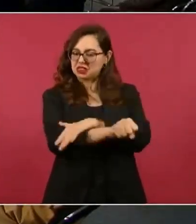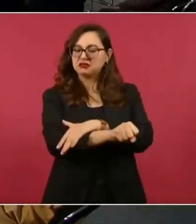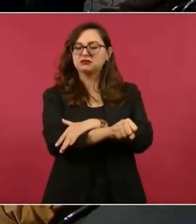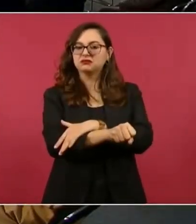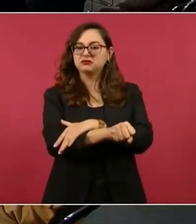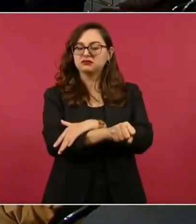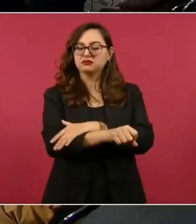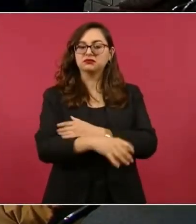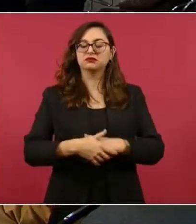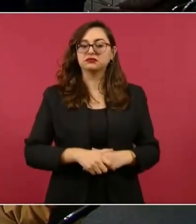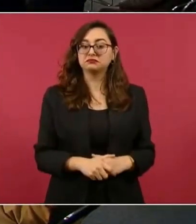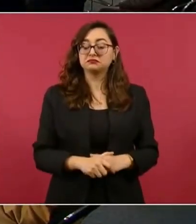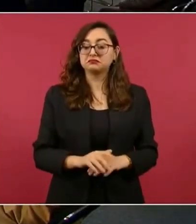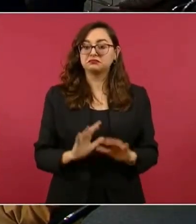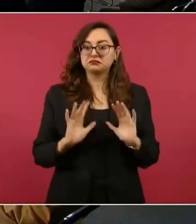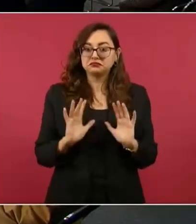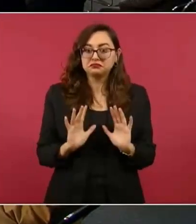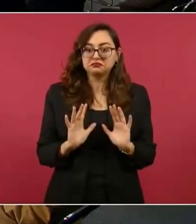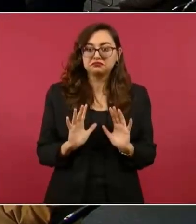Entonces me llega un informe